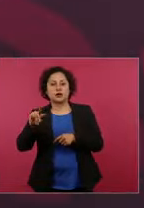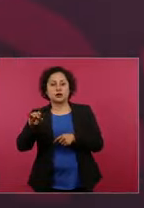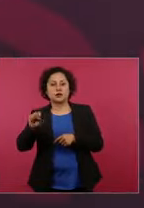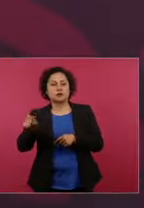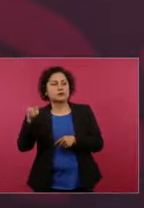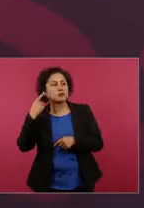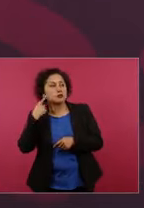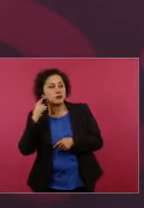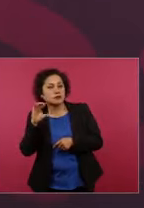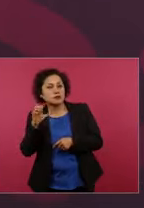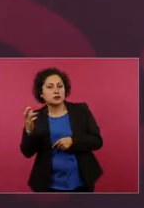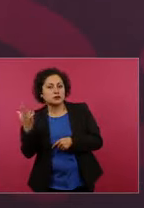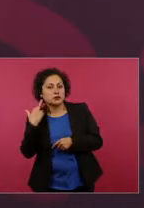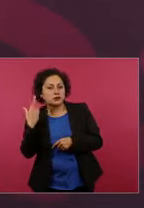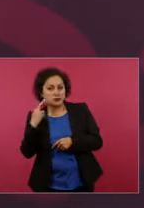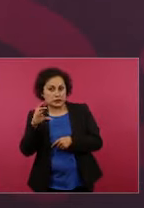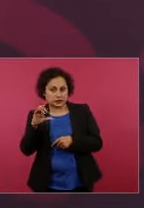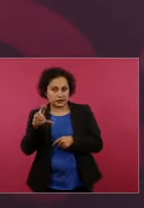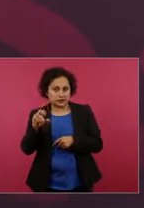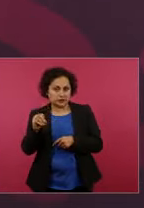No.